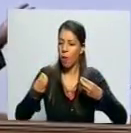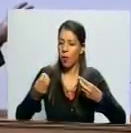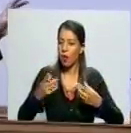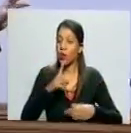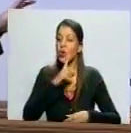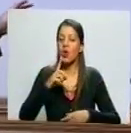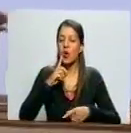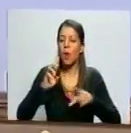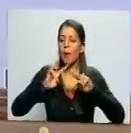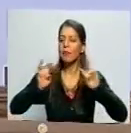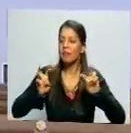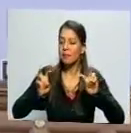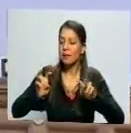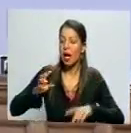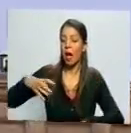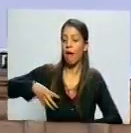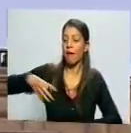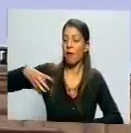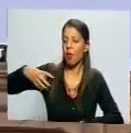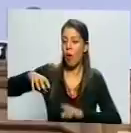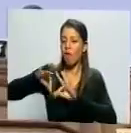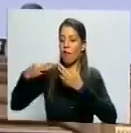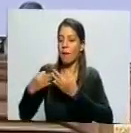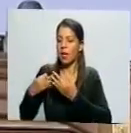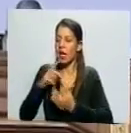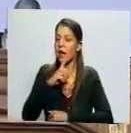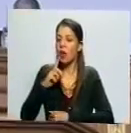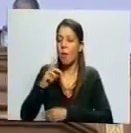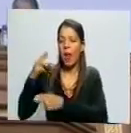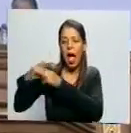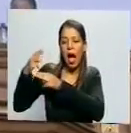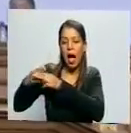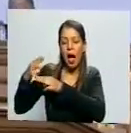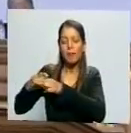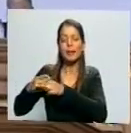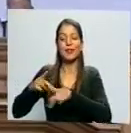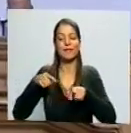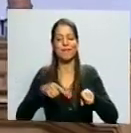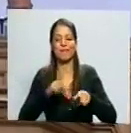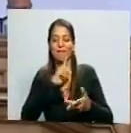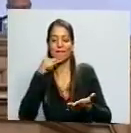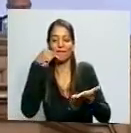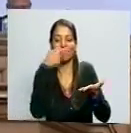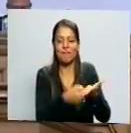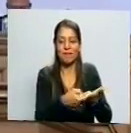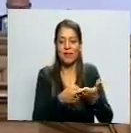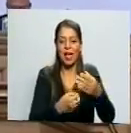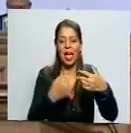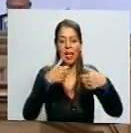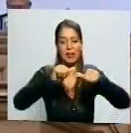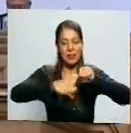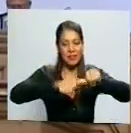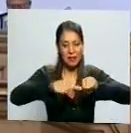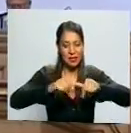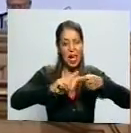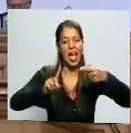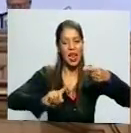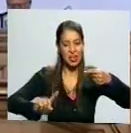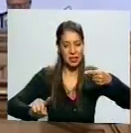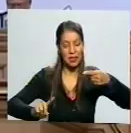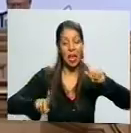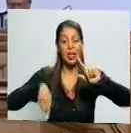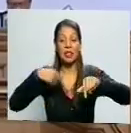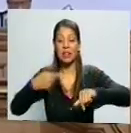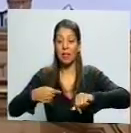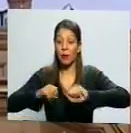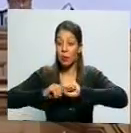nombre de esos grupos familiares, de donde vienen precisamente los nombres de todo lo que fue los emporios desde el